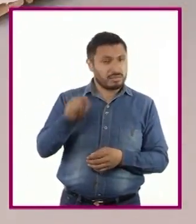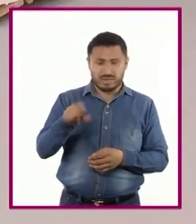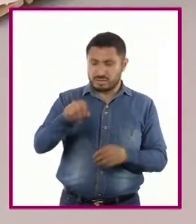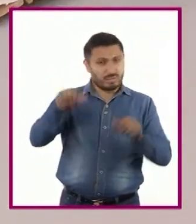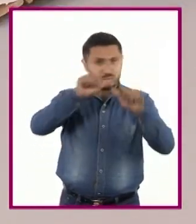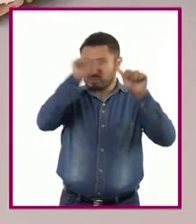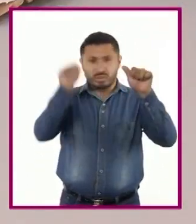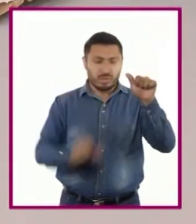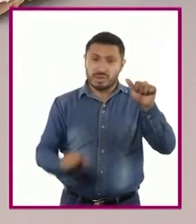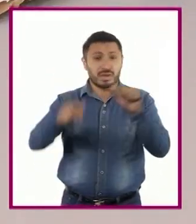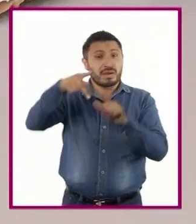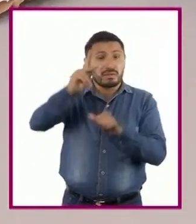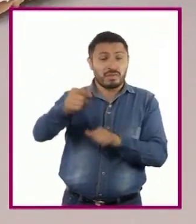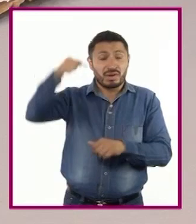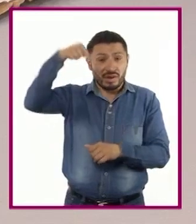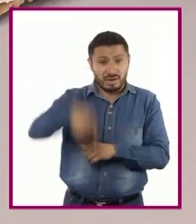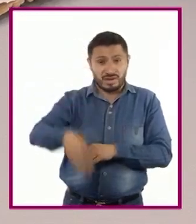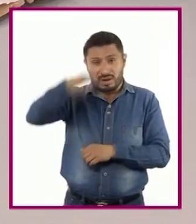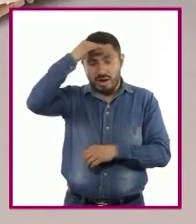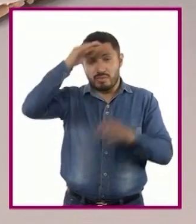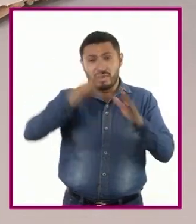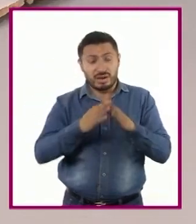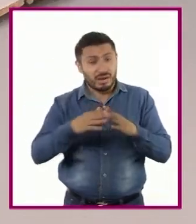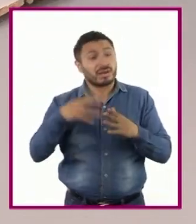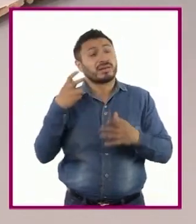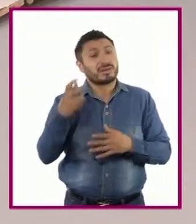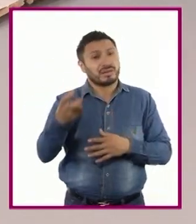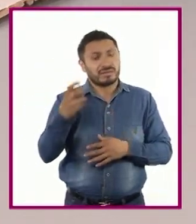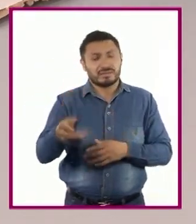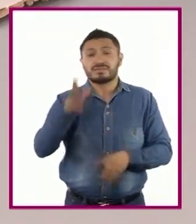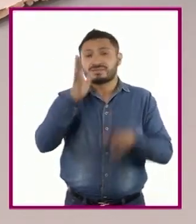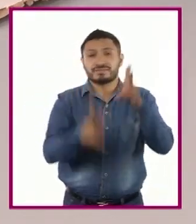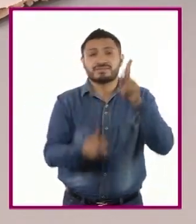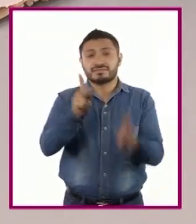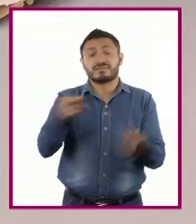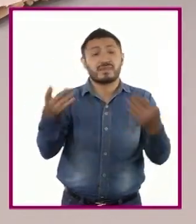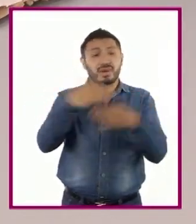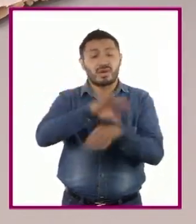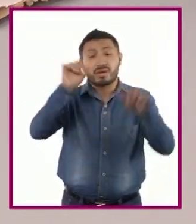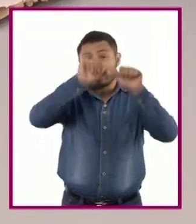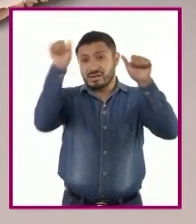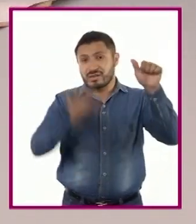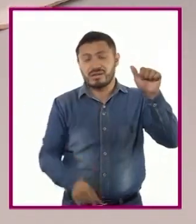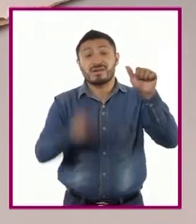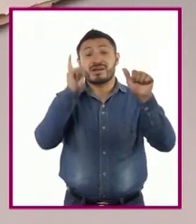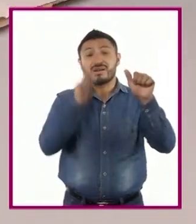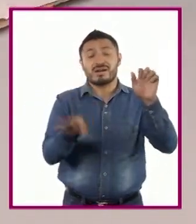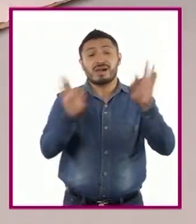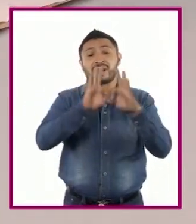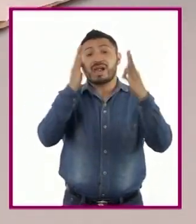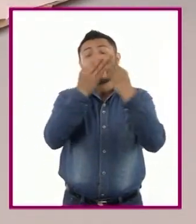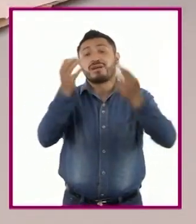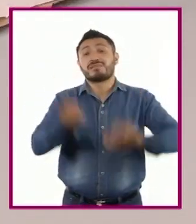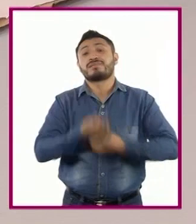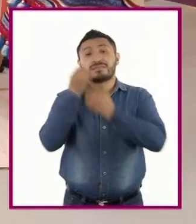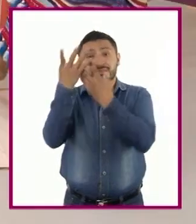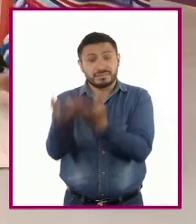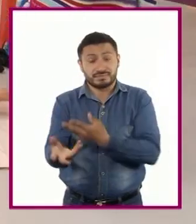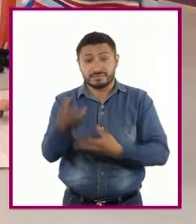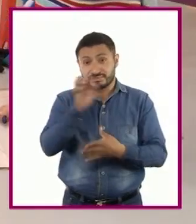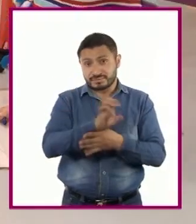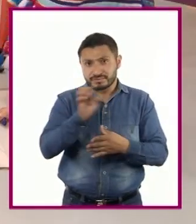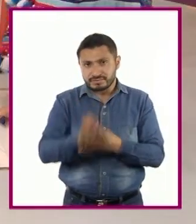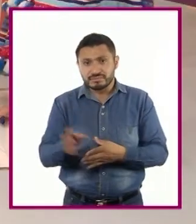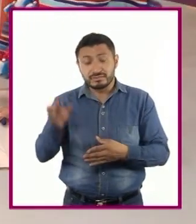es arte. Pero aquí, en Aprende en Casa, hemos hablado de que el arte es un medio de expresión y que